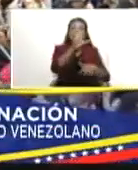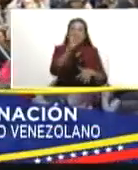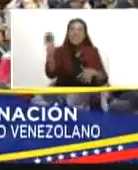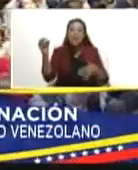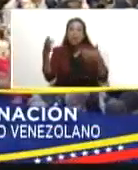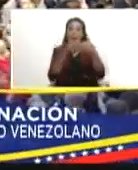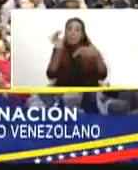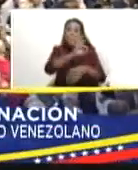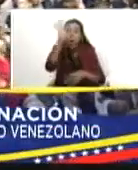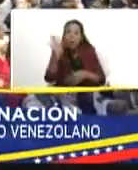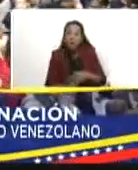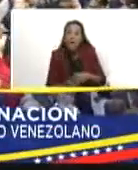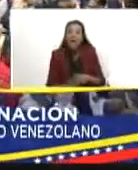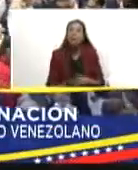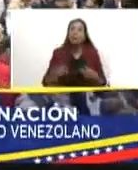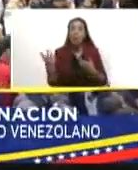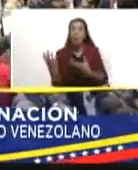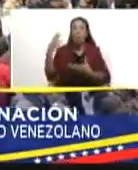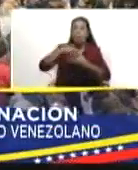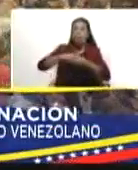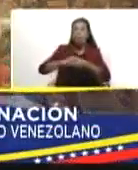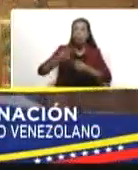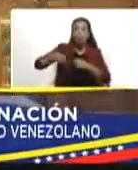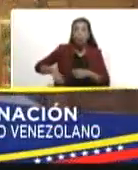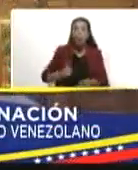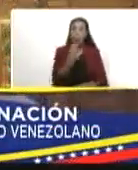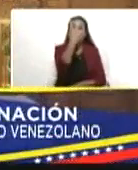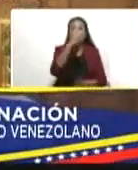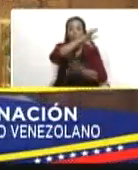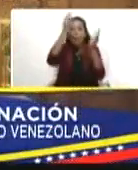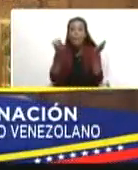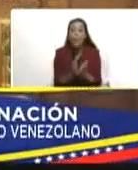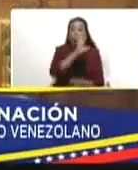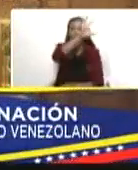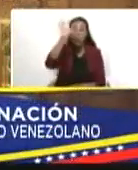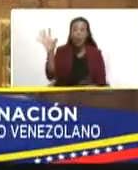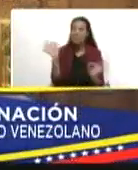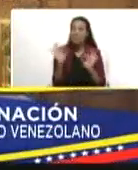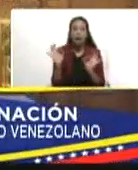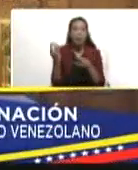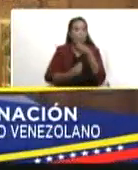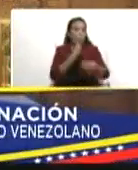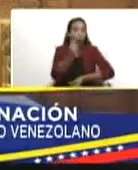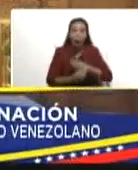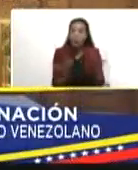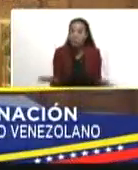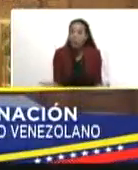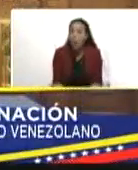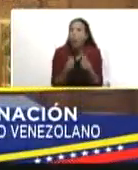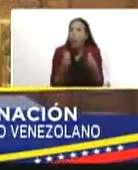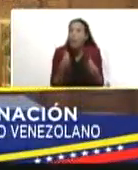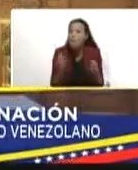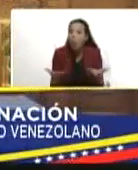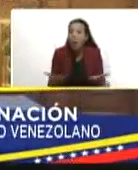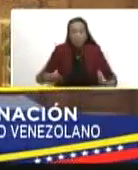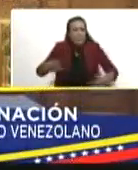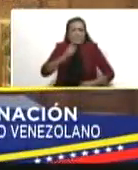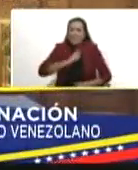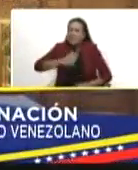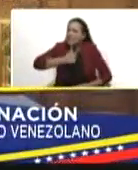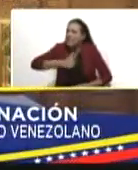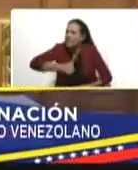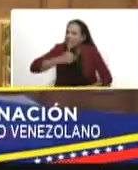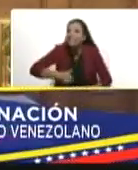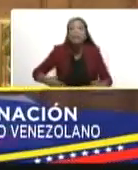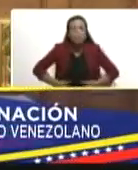por indexado compadre único en el mundo esto nadie lo hace en el mundo pariendo